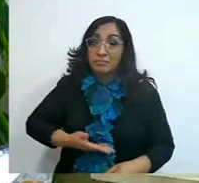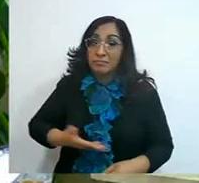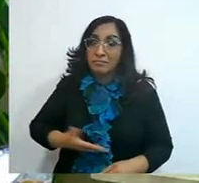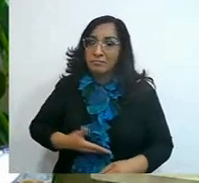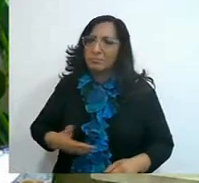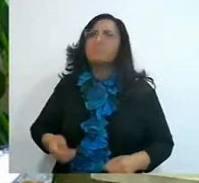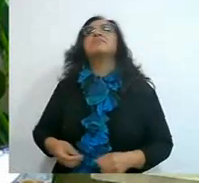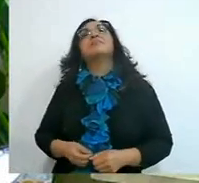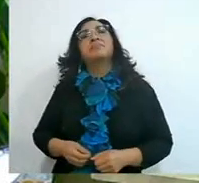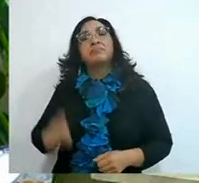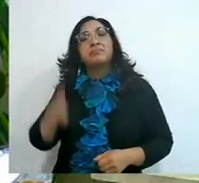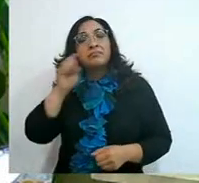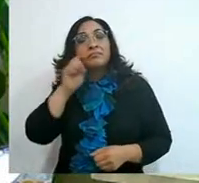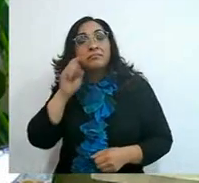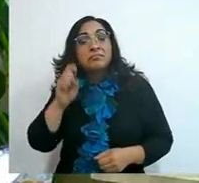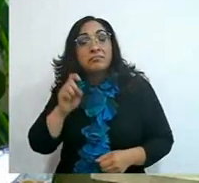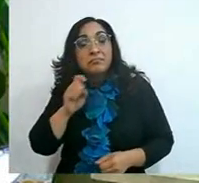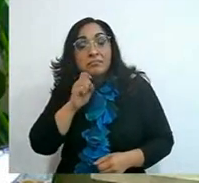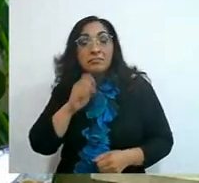la fornicación.